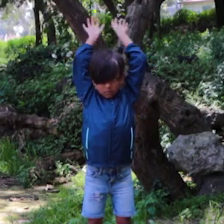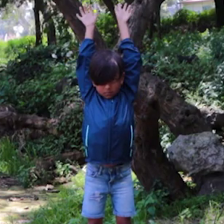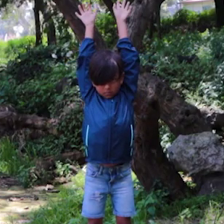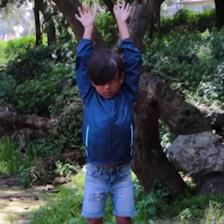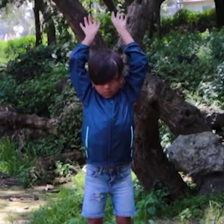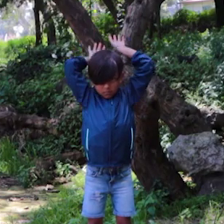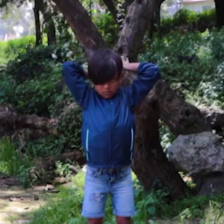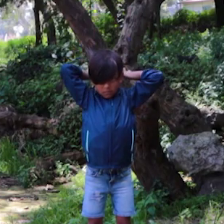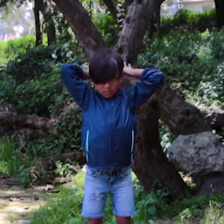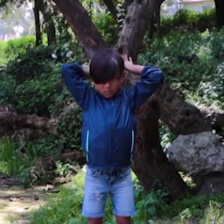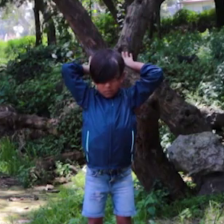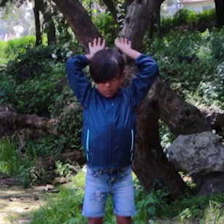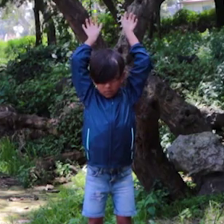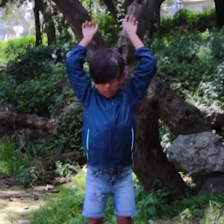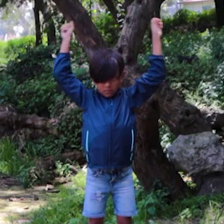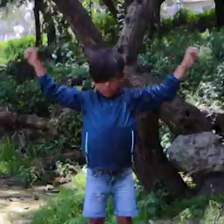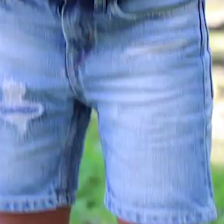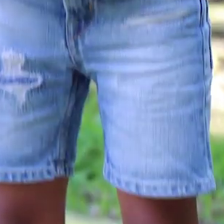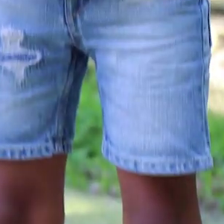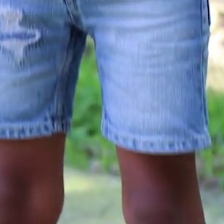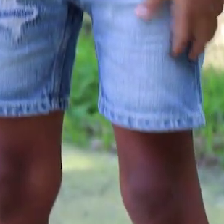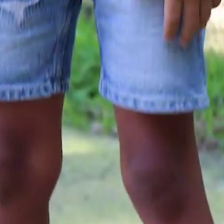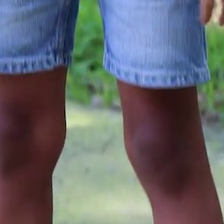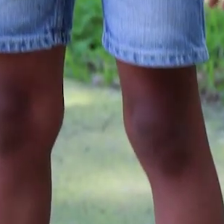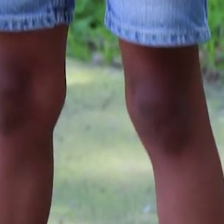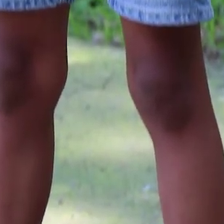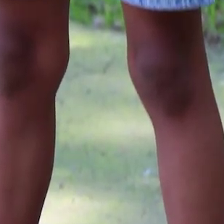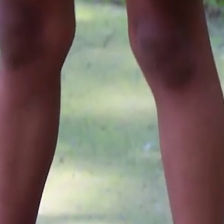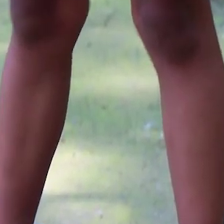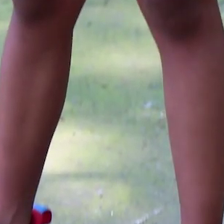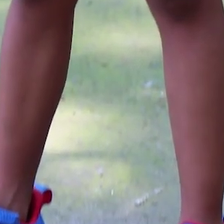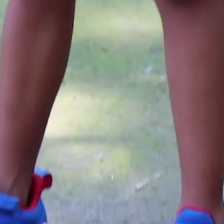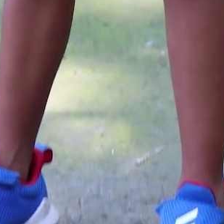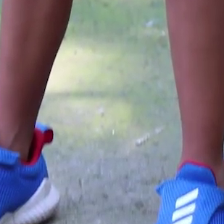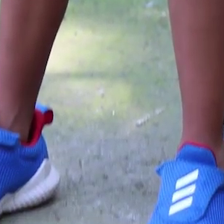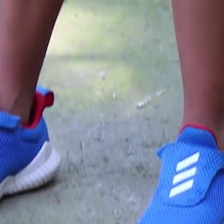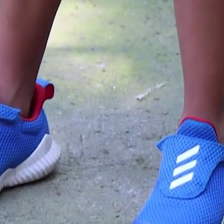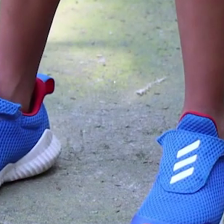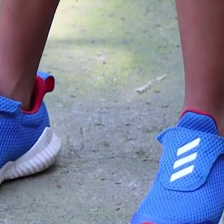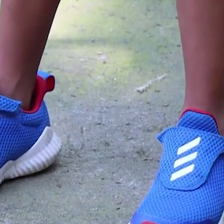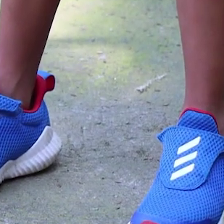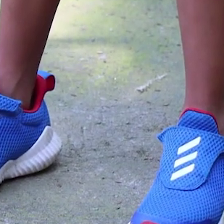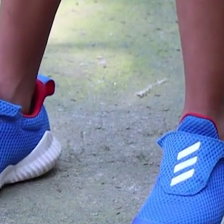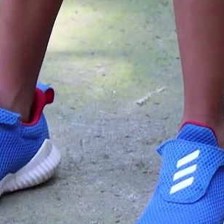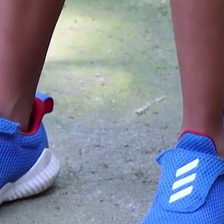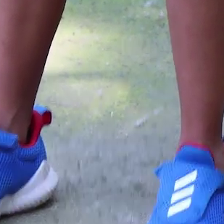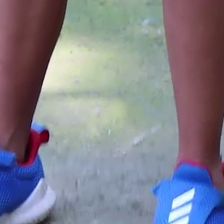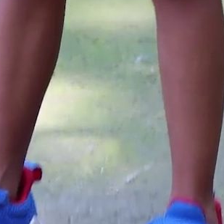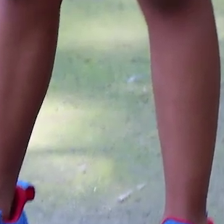bien, descansamos Jair, bajamos los brazos, respiramos, respira profundo,